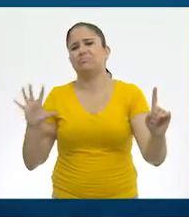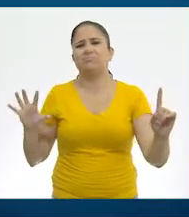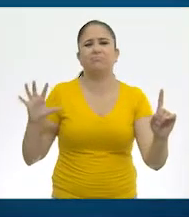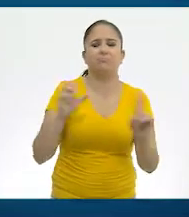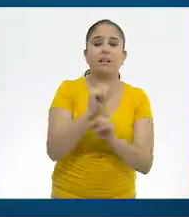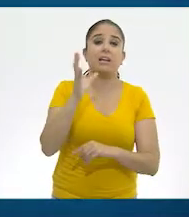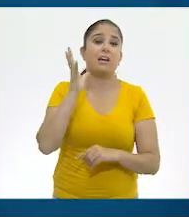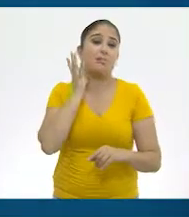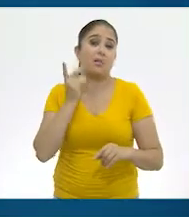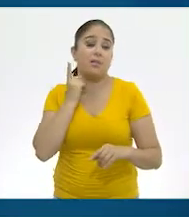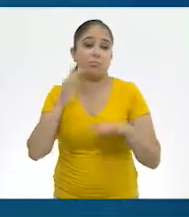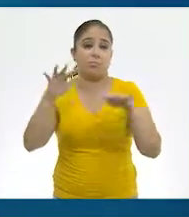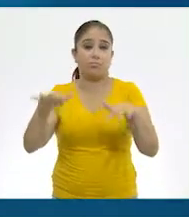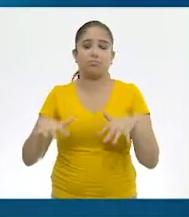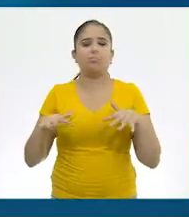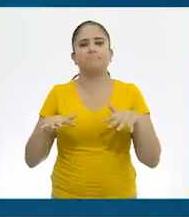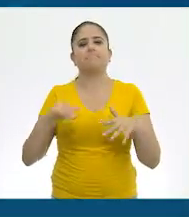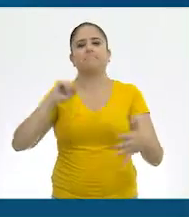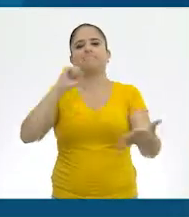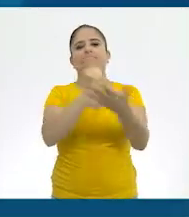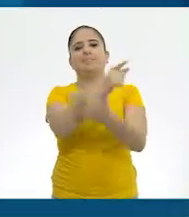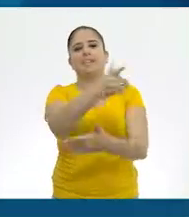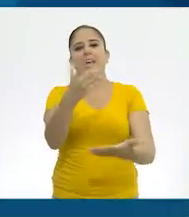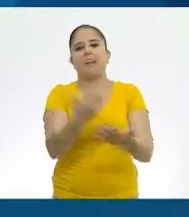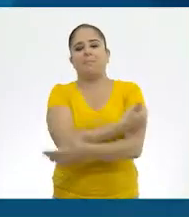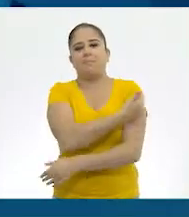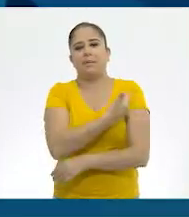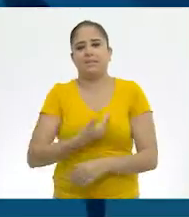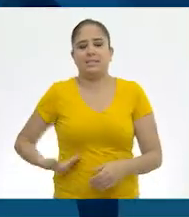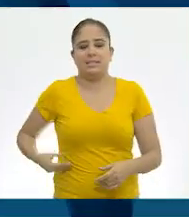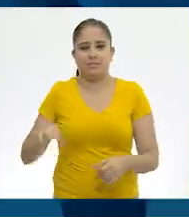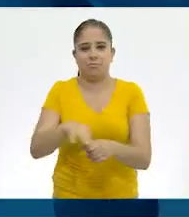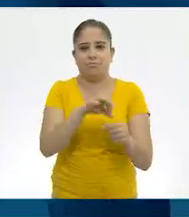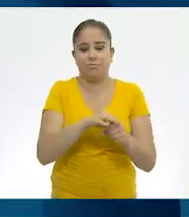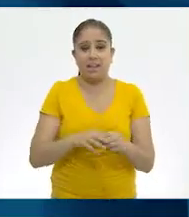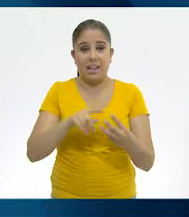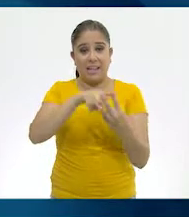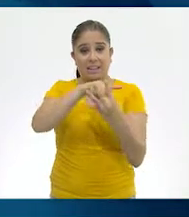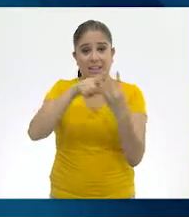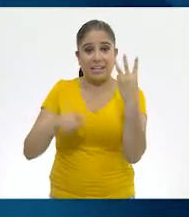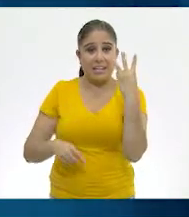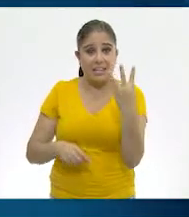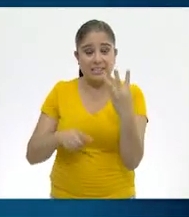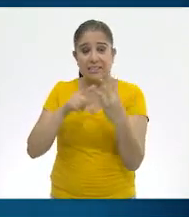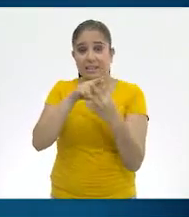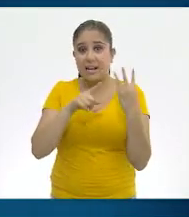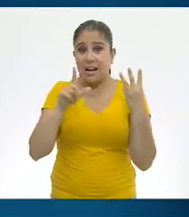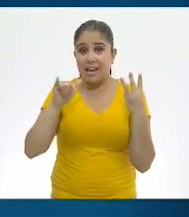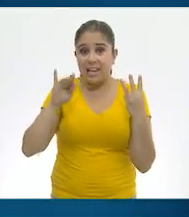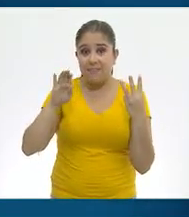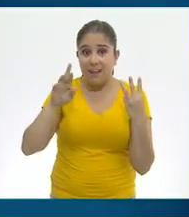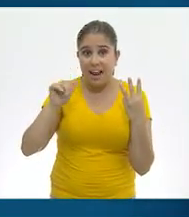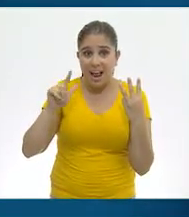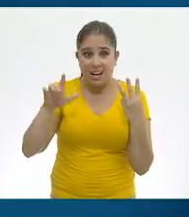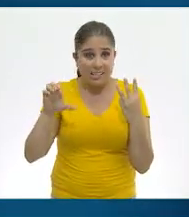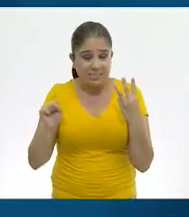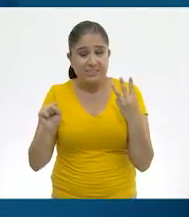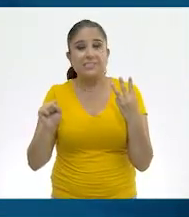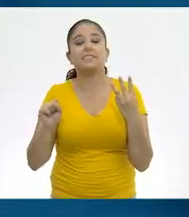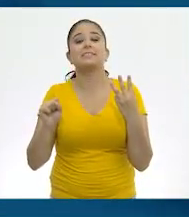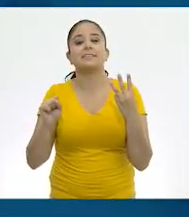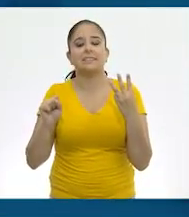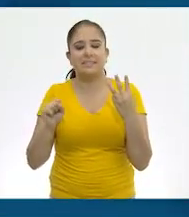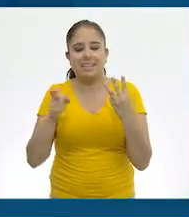terminó por pronunciarlo como ganador. Entonces los 3 candidatos eran liberales. ¿Y esa es